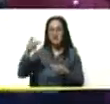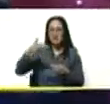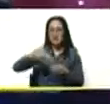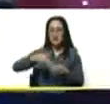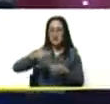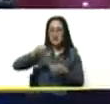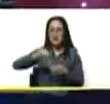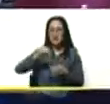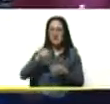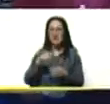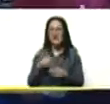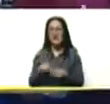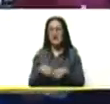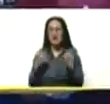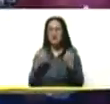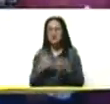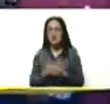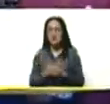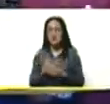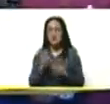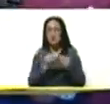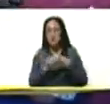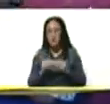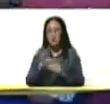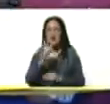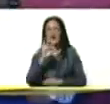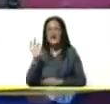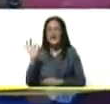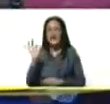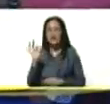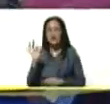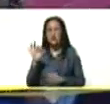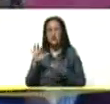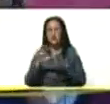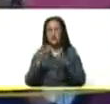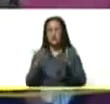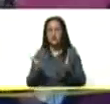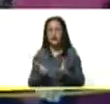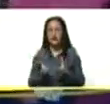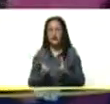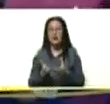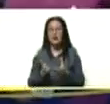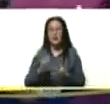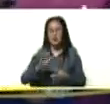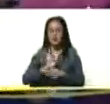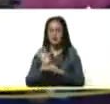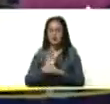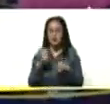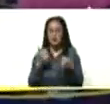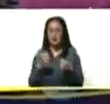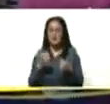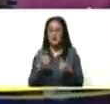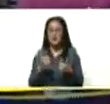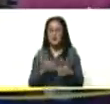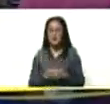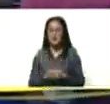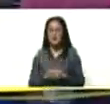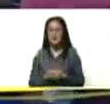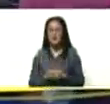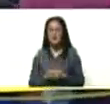hemos recuperado por lo menos 500 tanques que están operativos, echando plomo, funcionando los tanques. Hemos